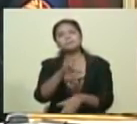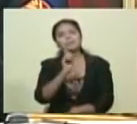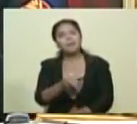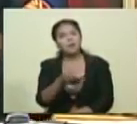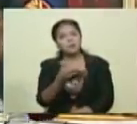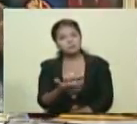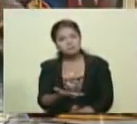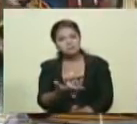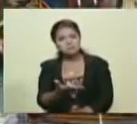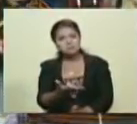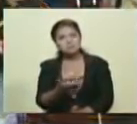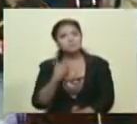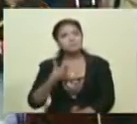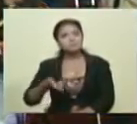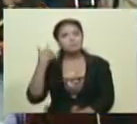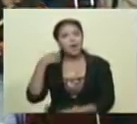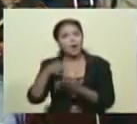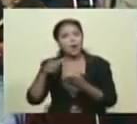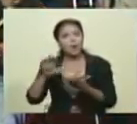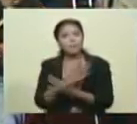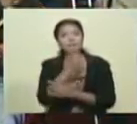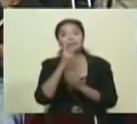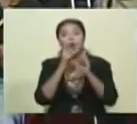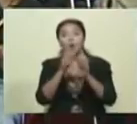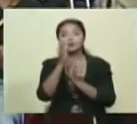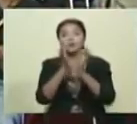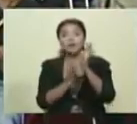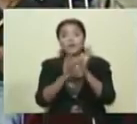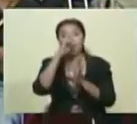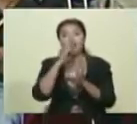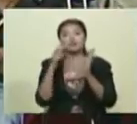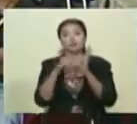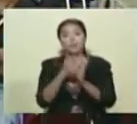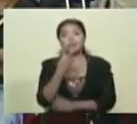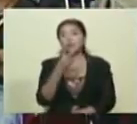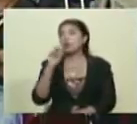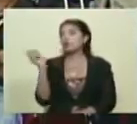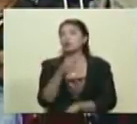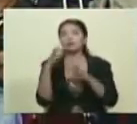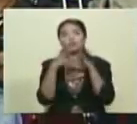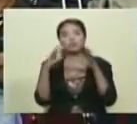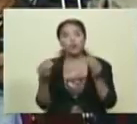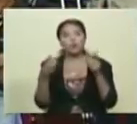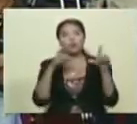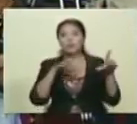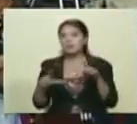con los antiguos golpistas del 11 de abril del año 2002. Todos están activados.